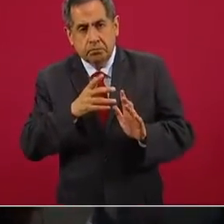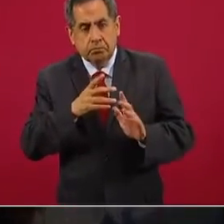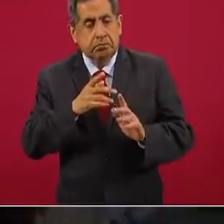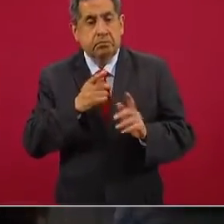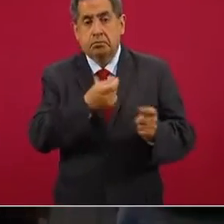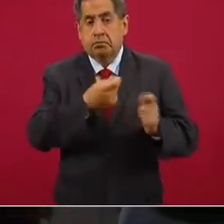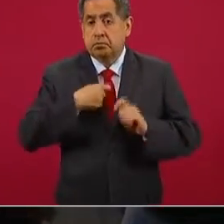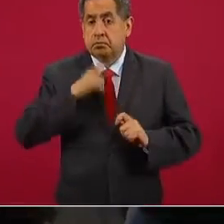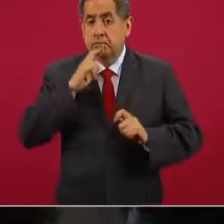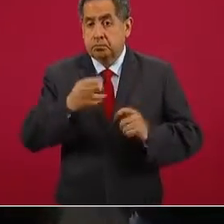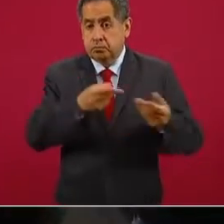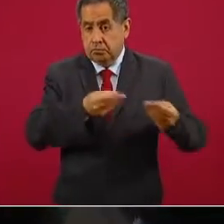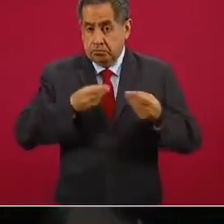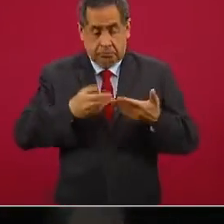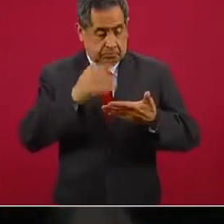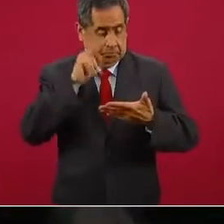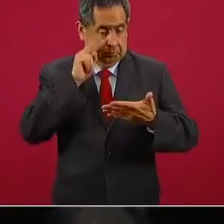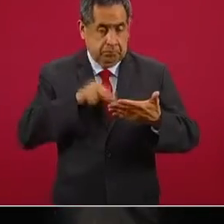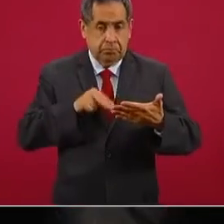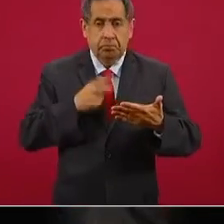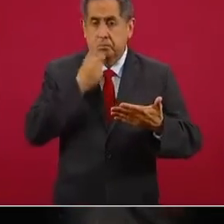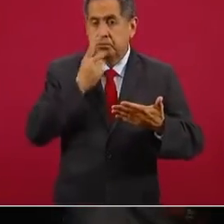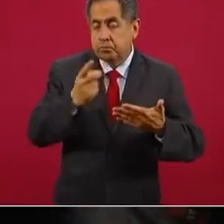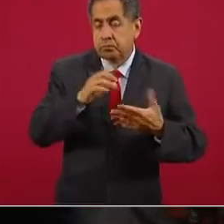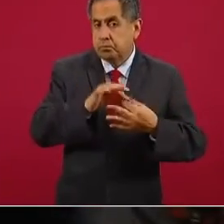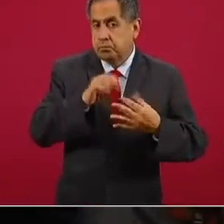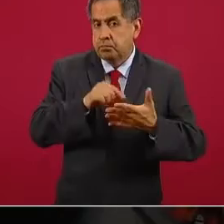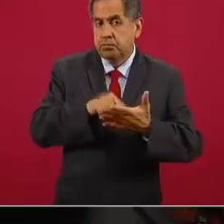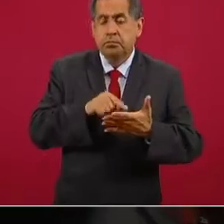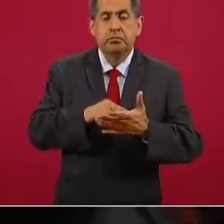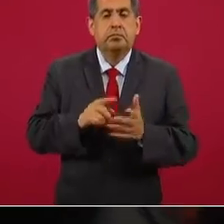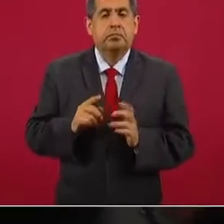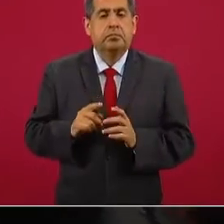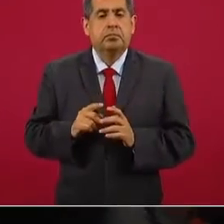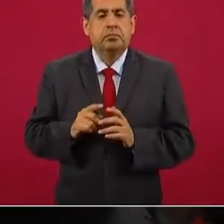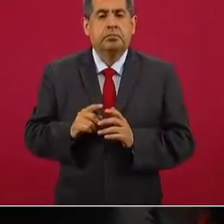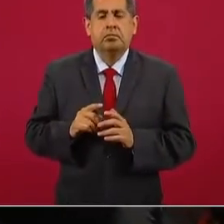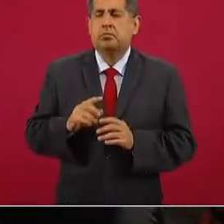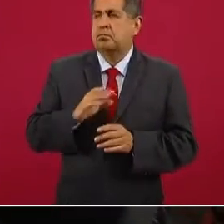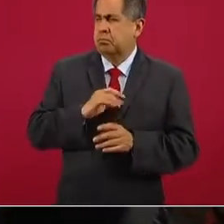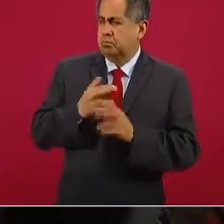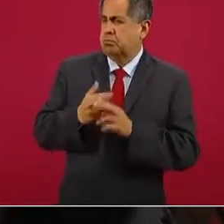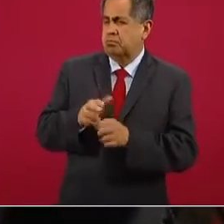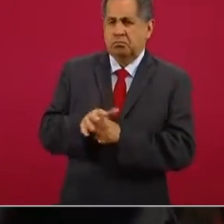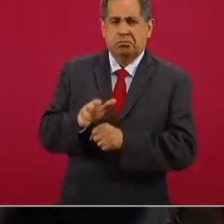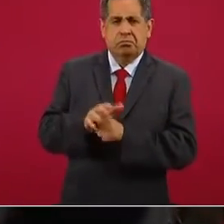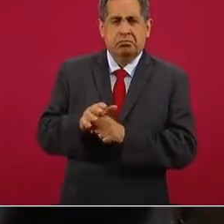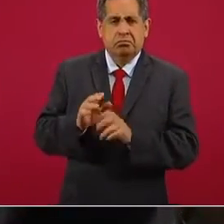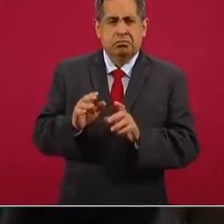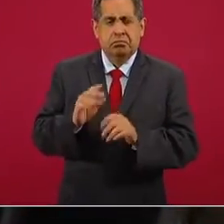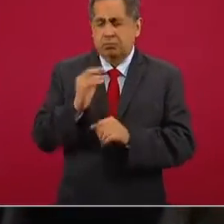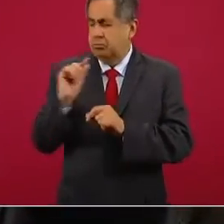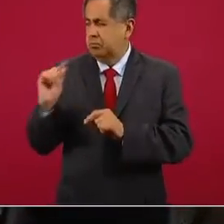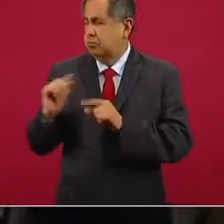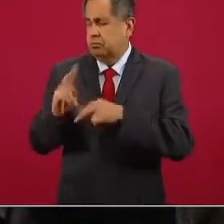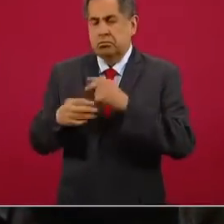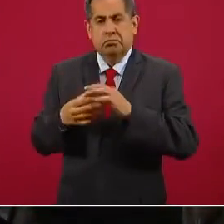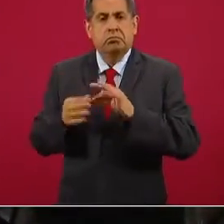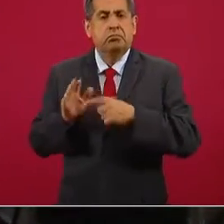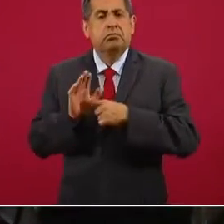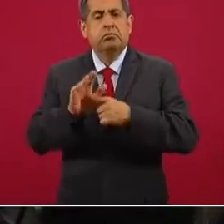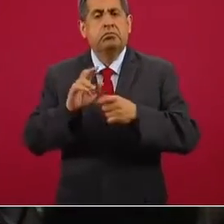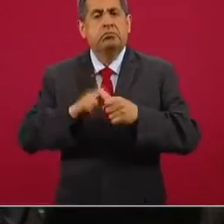que tengo es que tenemos una capacidad, ahora lo vamos a ver,